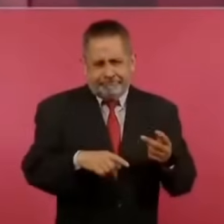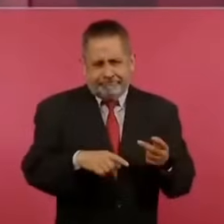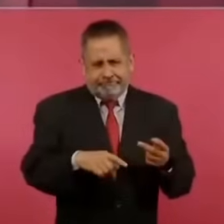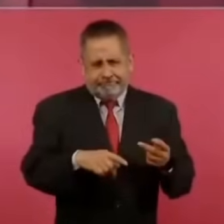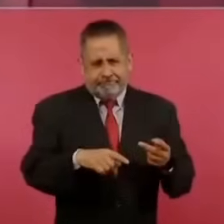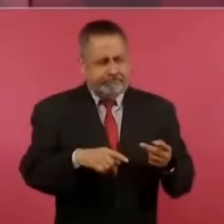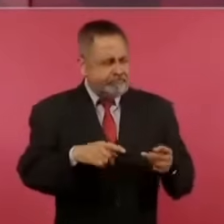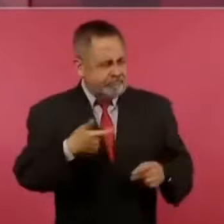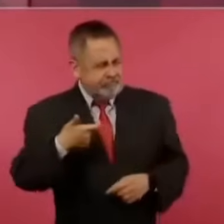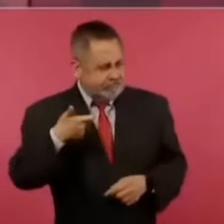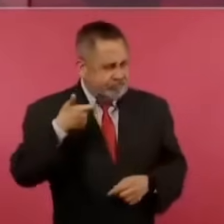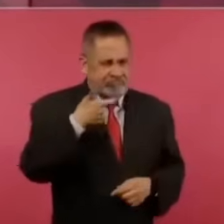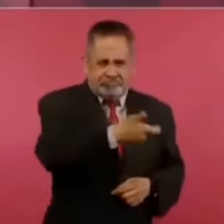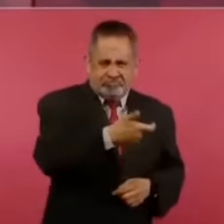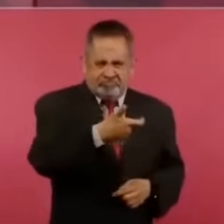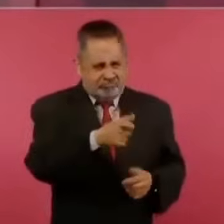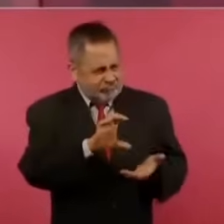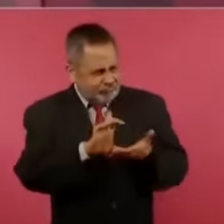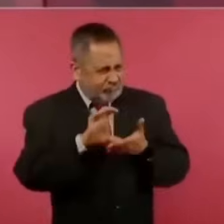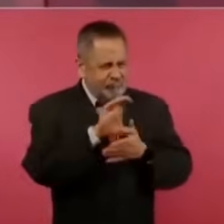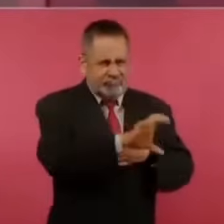les pagaban